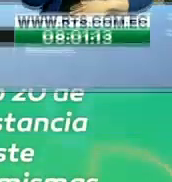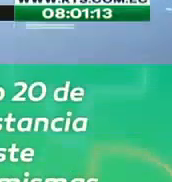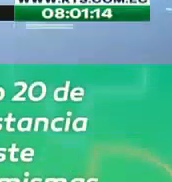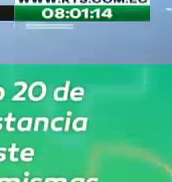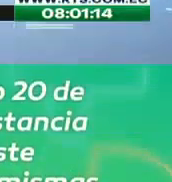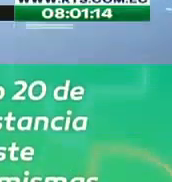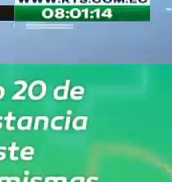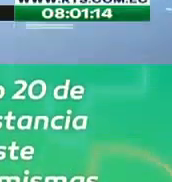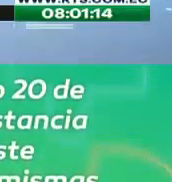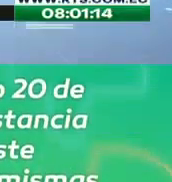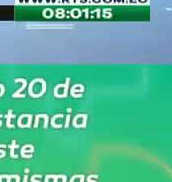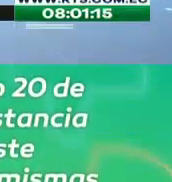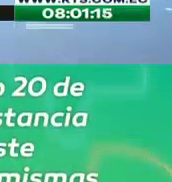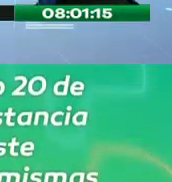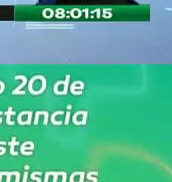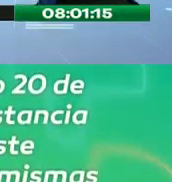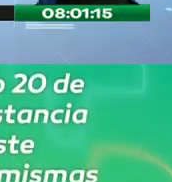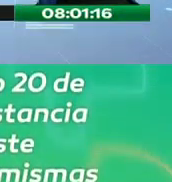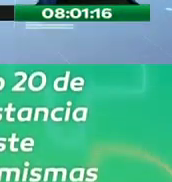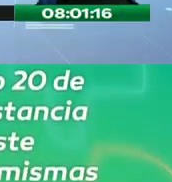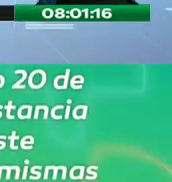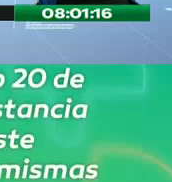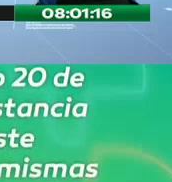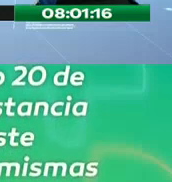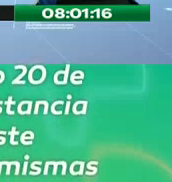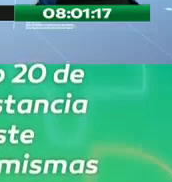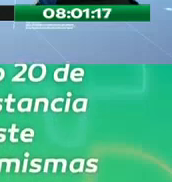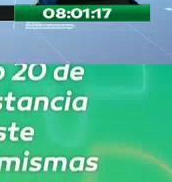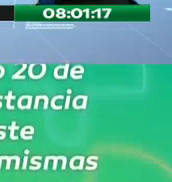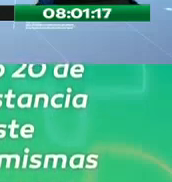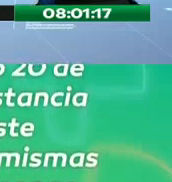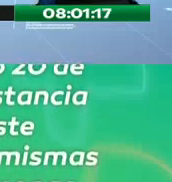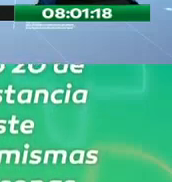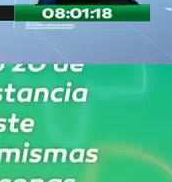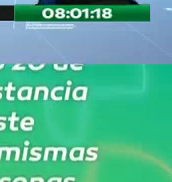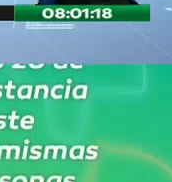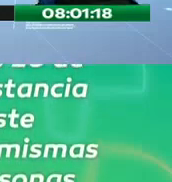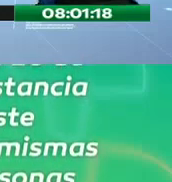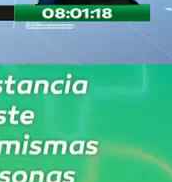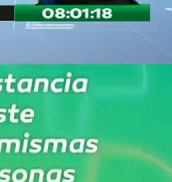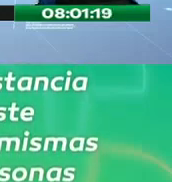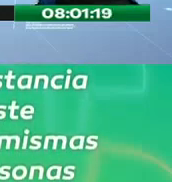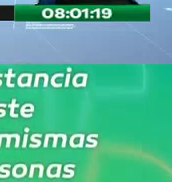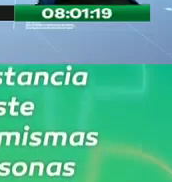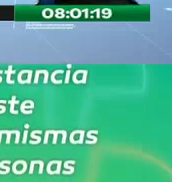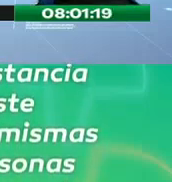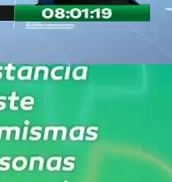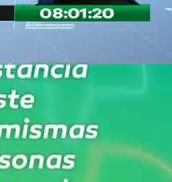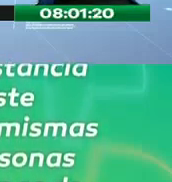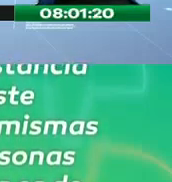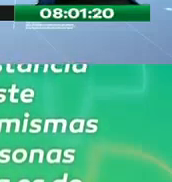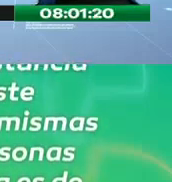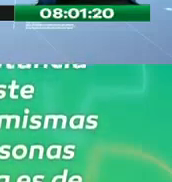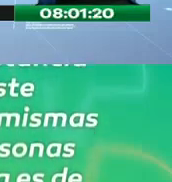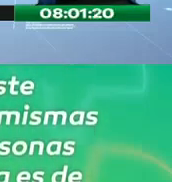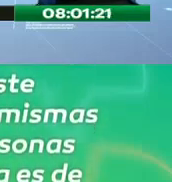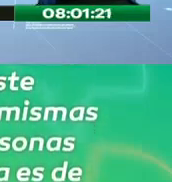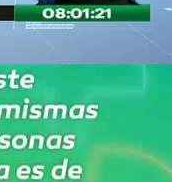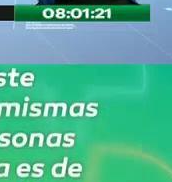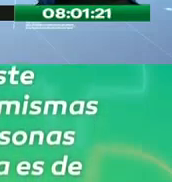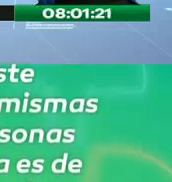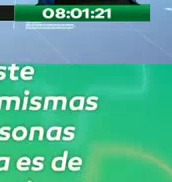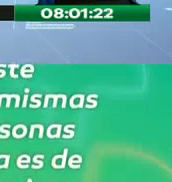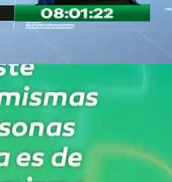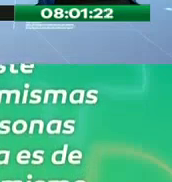muy, muy bonito. Pero ¿sabe qué, mi querida Roselena? Hay una cosa que yo estoy de acuerdo con Luisa. Pudimos quemar los años viejos, los monigotes, en